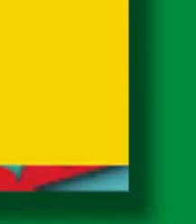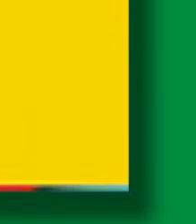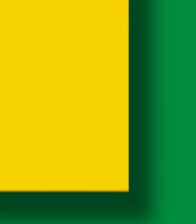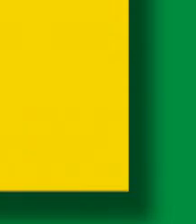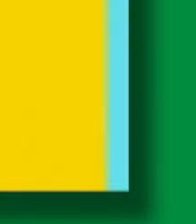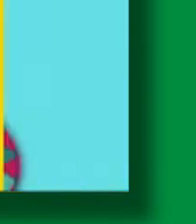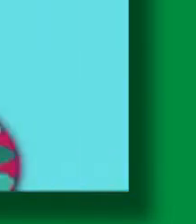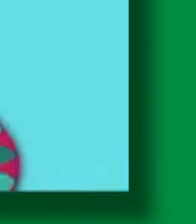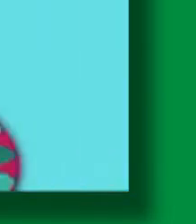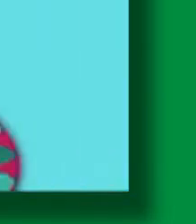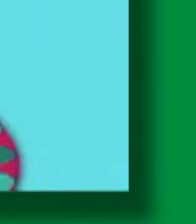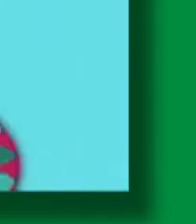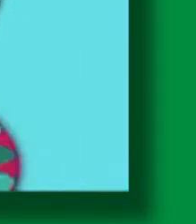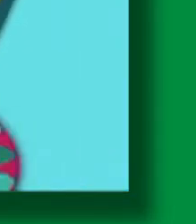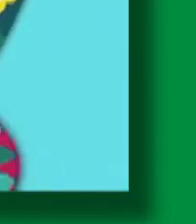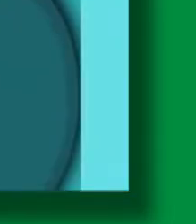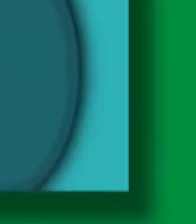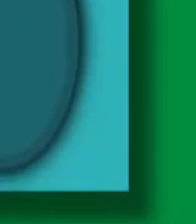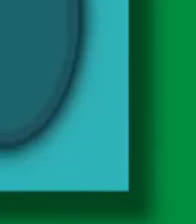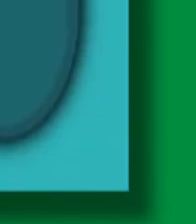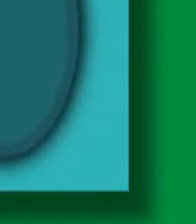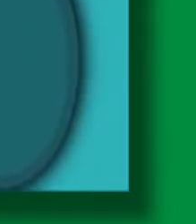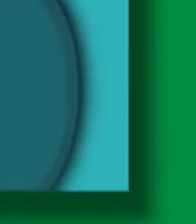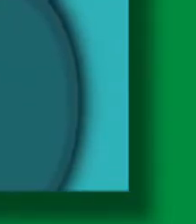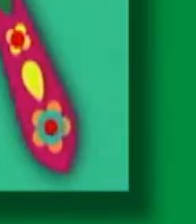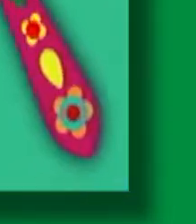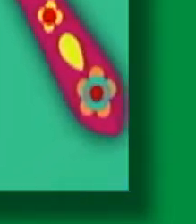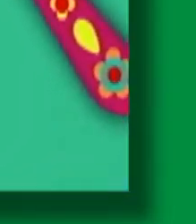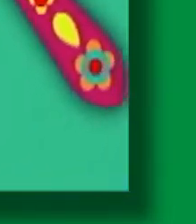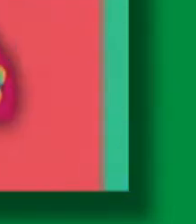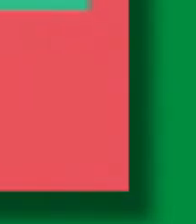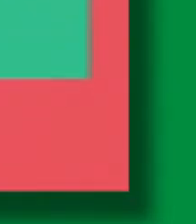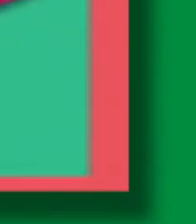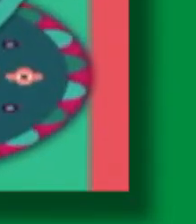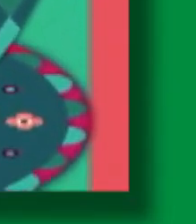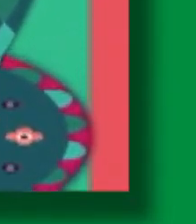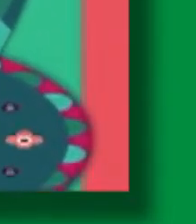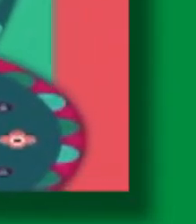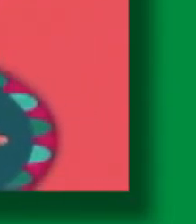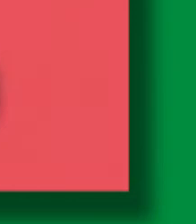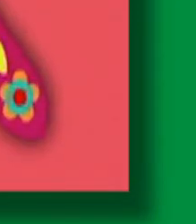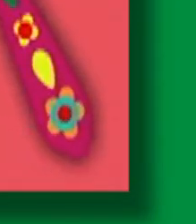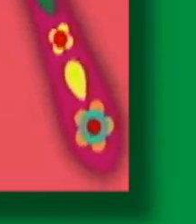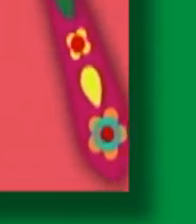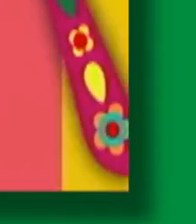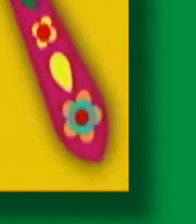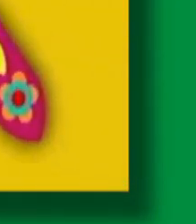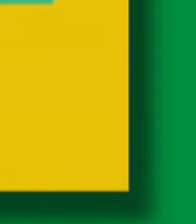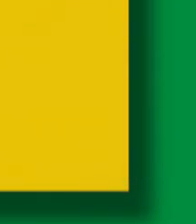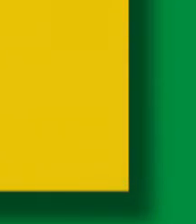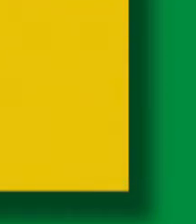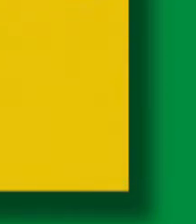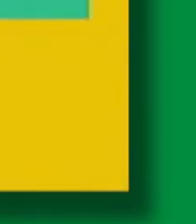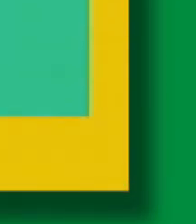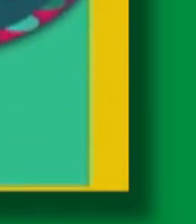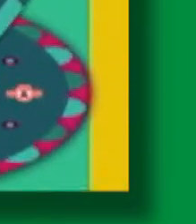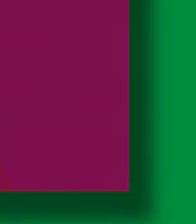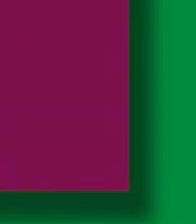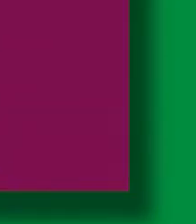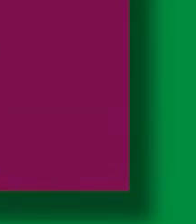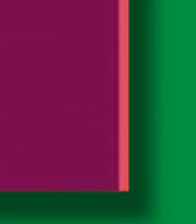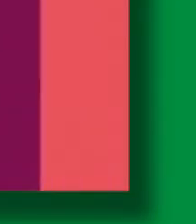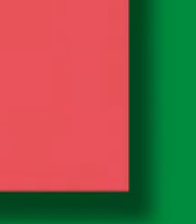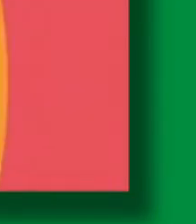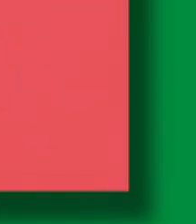una mesita y un vaso de té y una cucharita para revolver. Tra la la la la la la la, tra la la la la la la